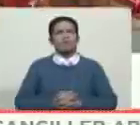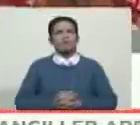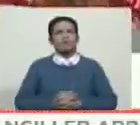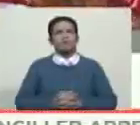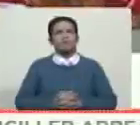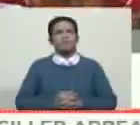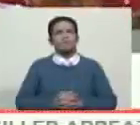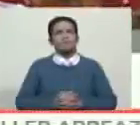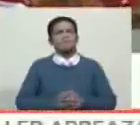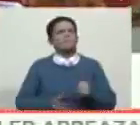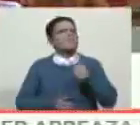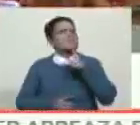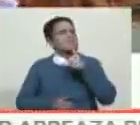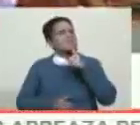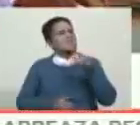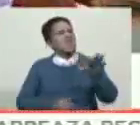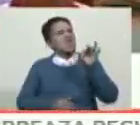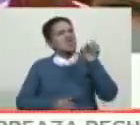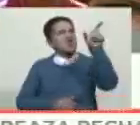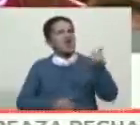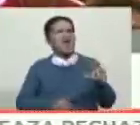¿Quién carajo elige el rey de España?